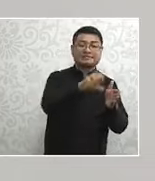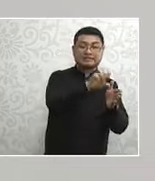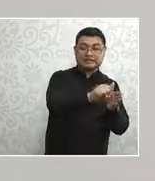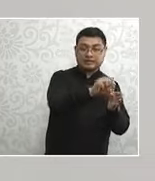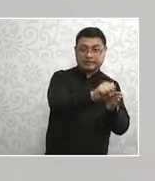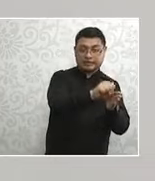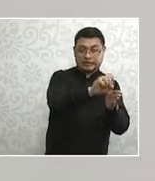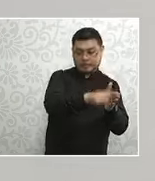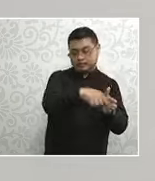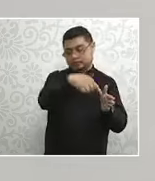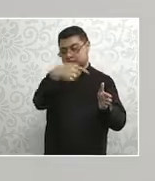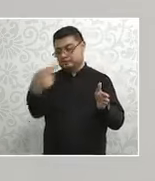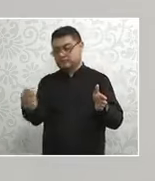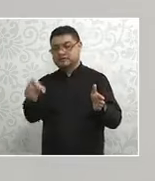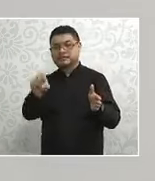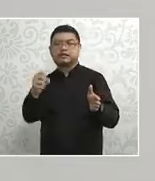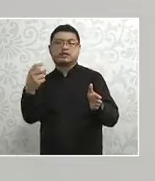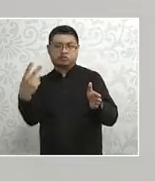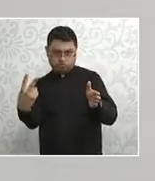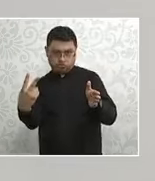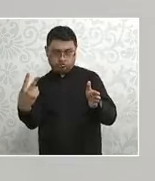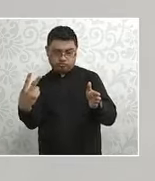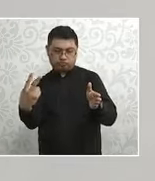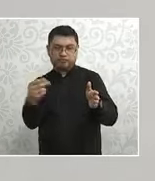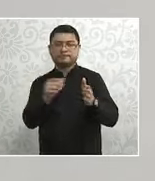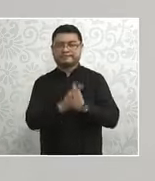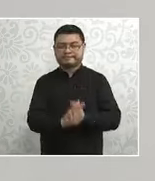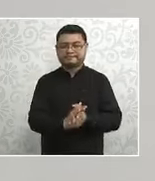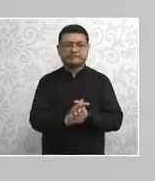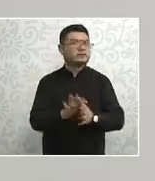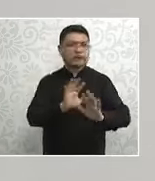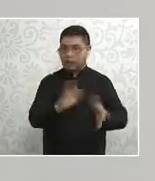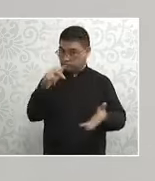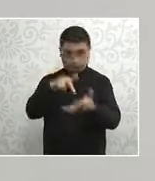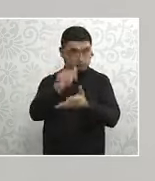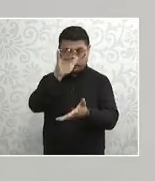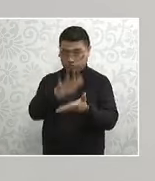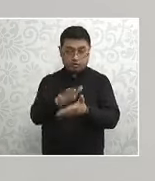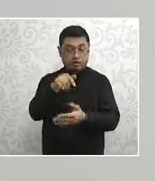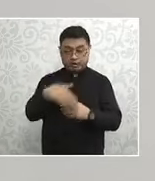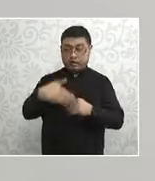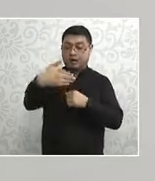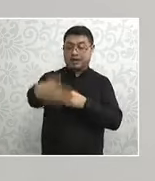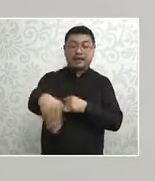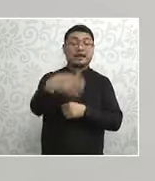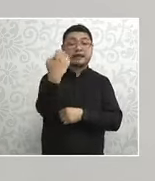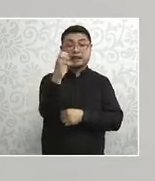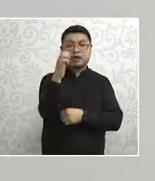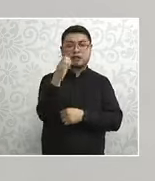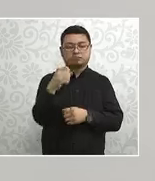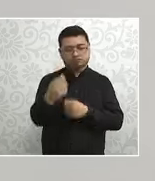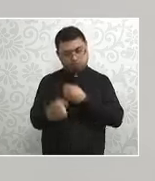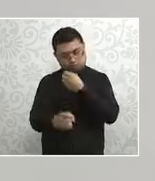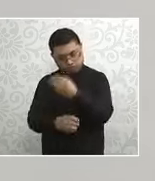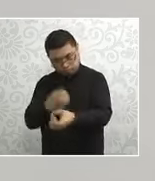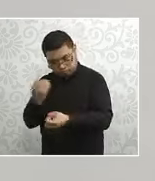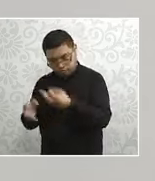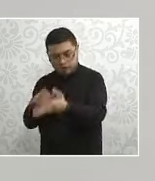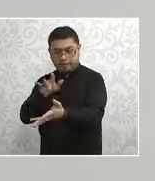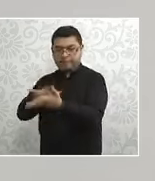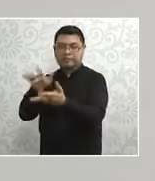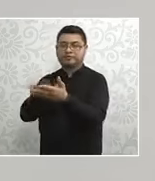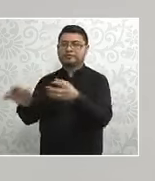62 Sí bueno entonces ya están los registros Y a partir de enero van a recibir su apoyo segundo